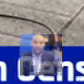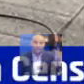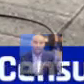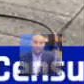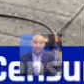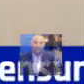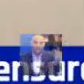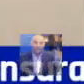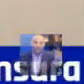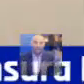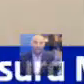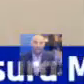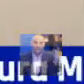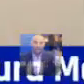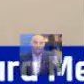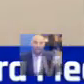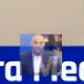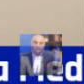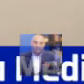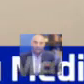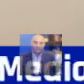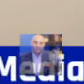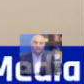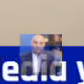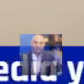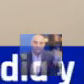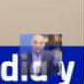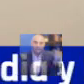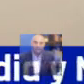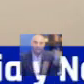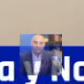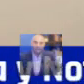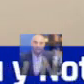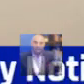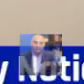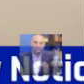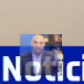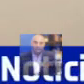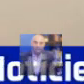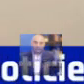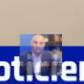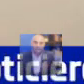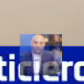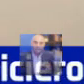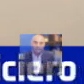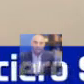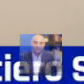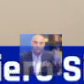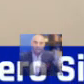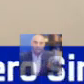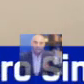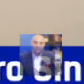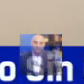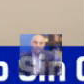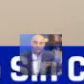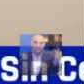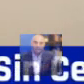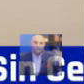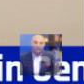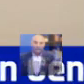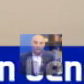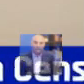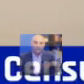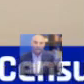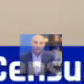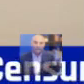Mi querido maestro Ricardo Sevilla, pues cerremos en este día que ya es largo para ti desde muy